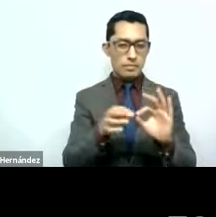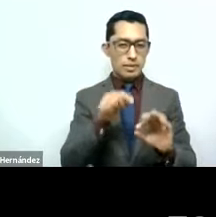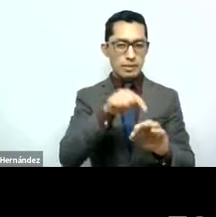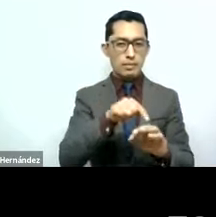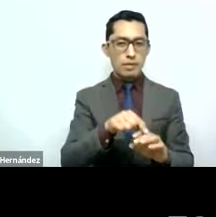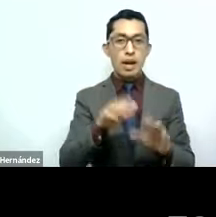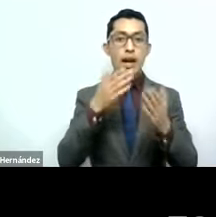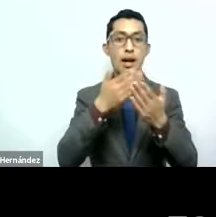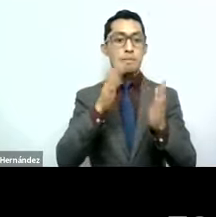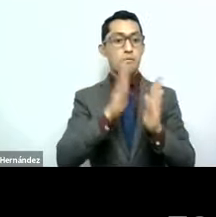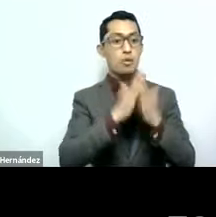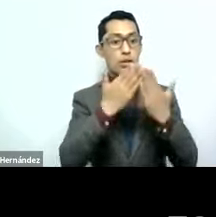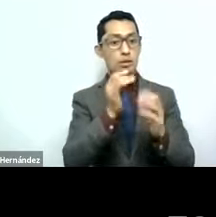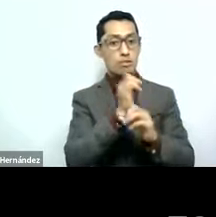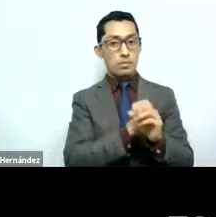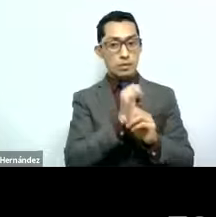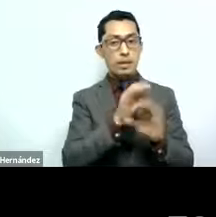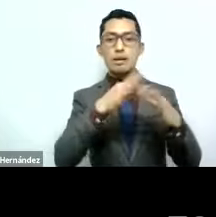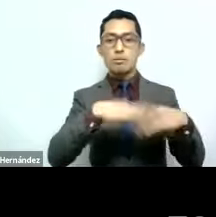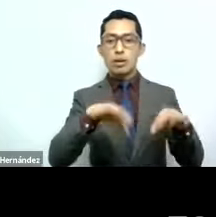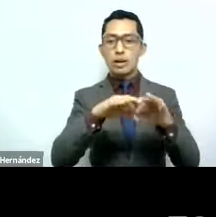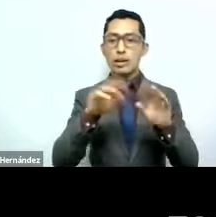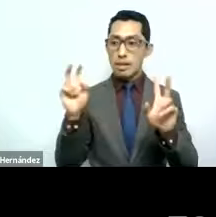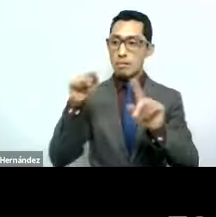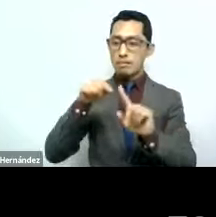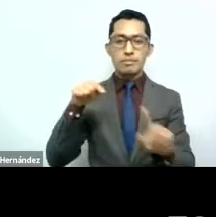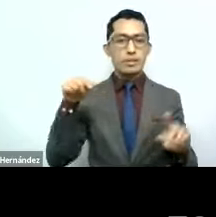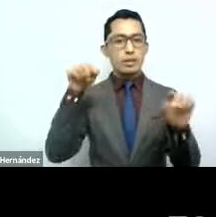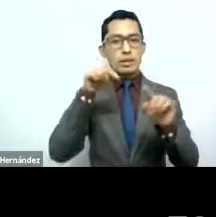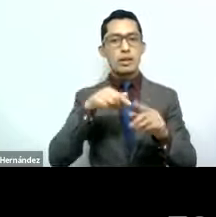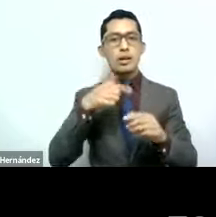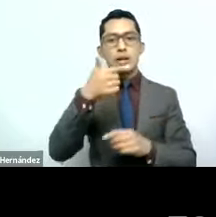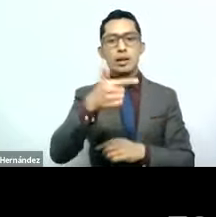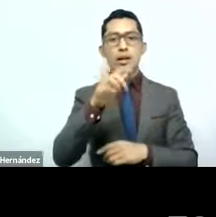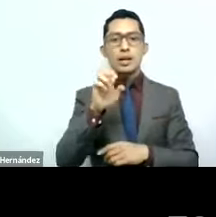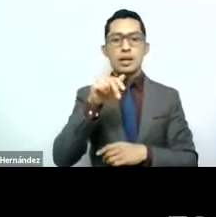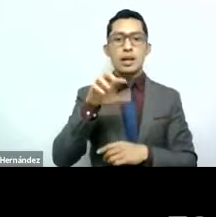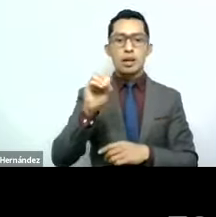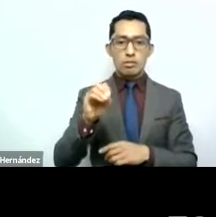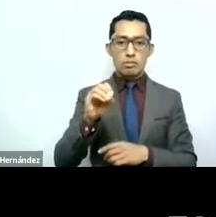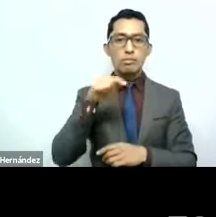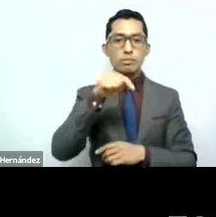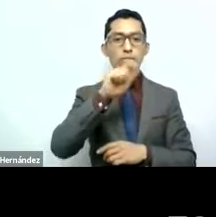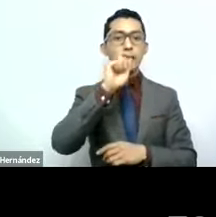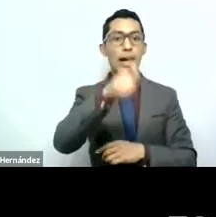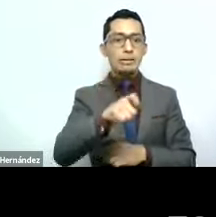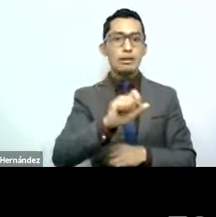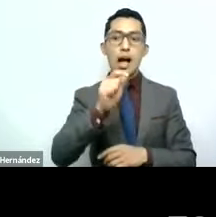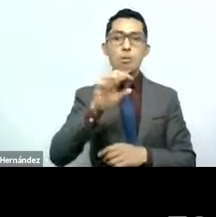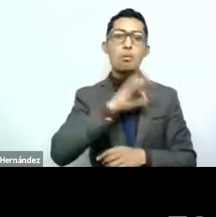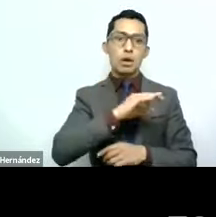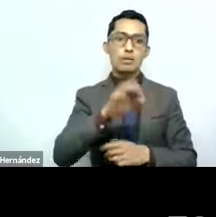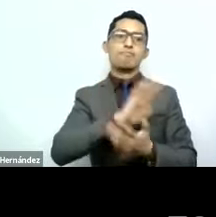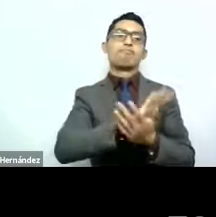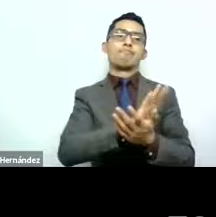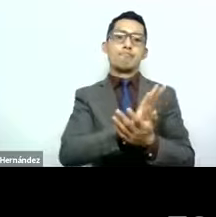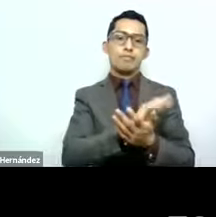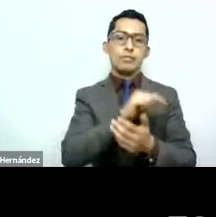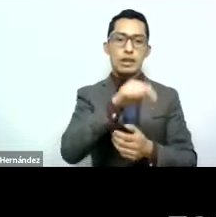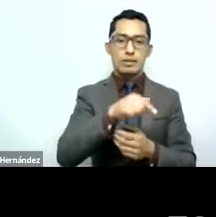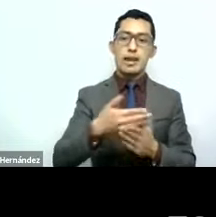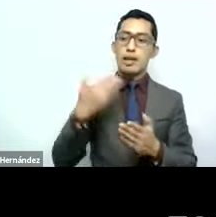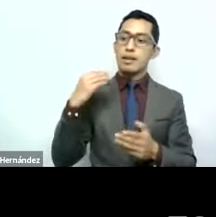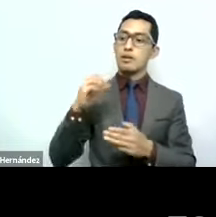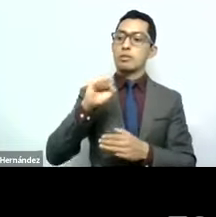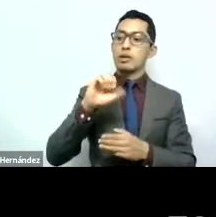este cuaderno o para nuestro tema, porque el género es una categoría sospechosa. Entonces, bueno, lo que la Corte dijo en ese caso